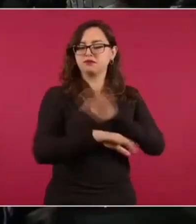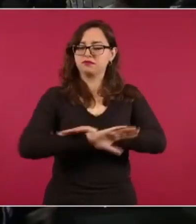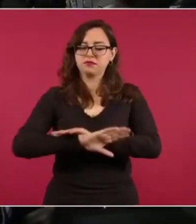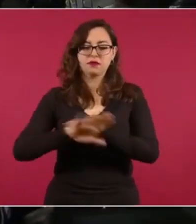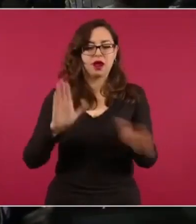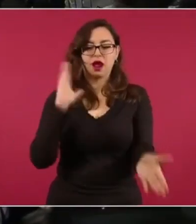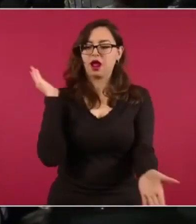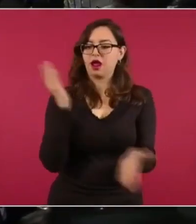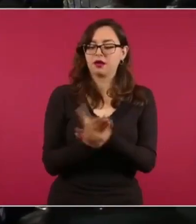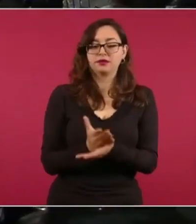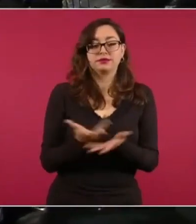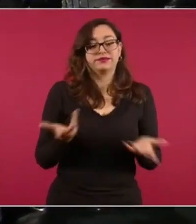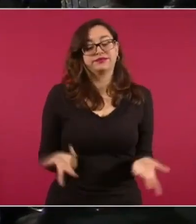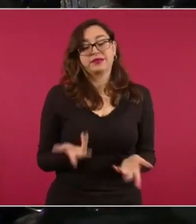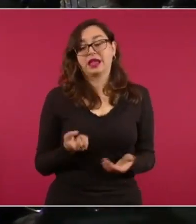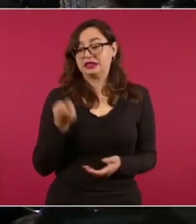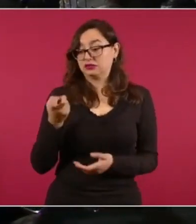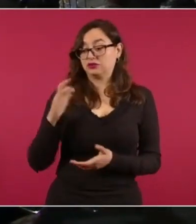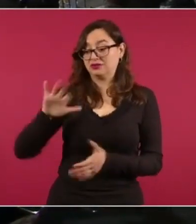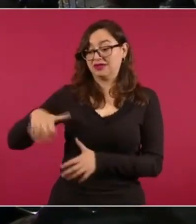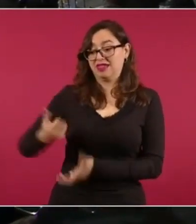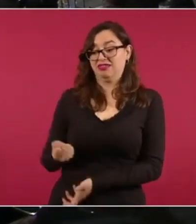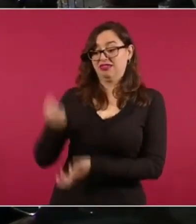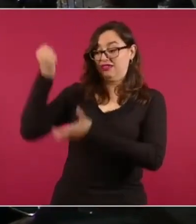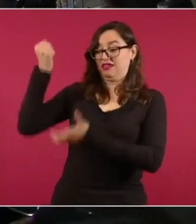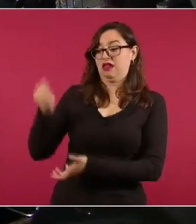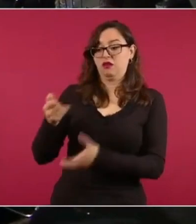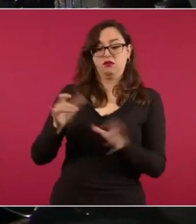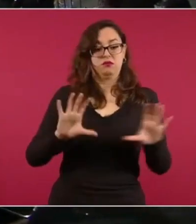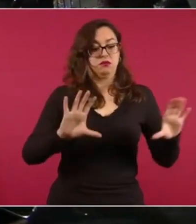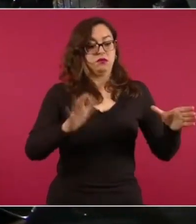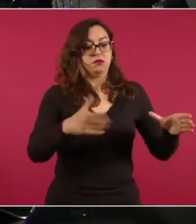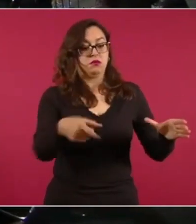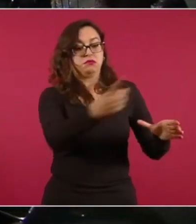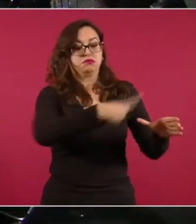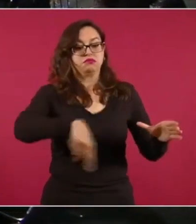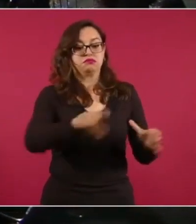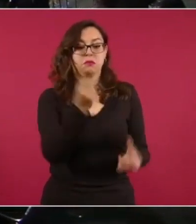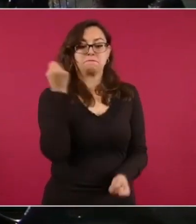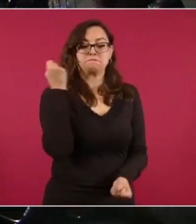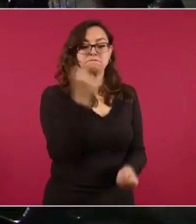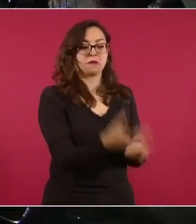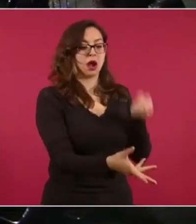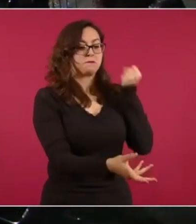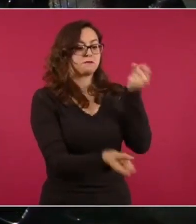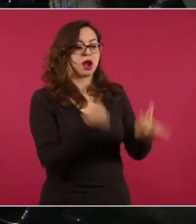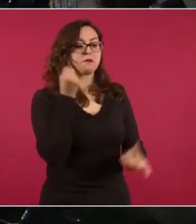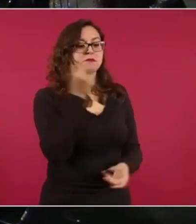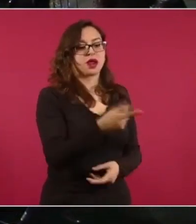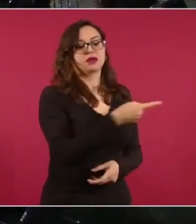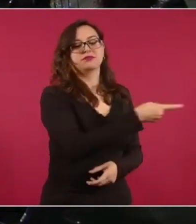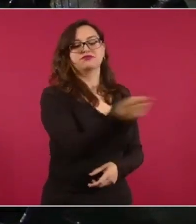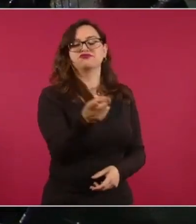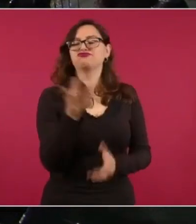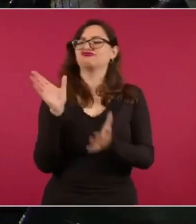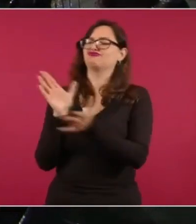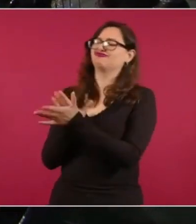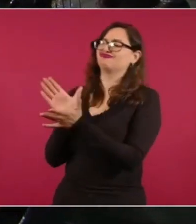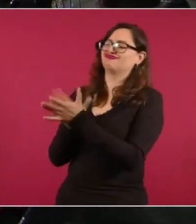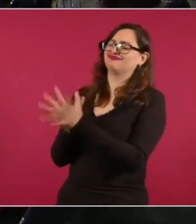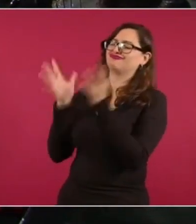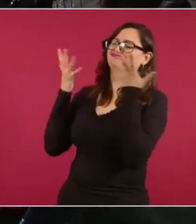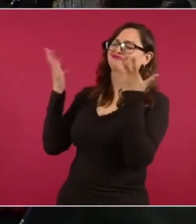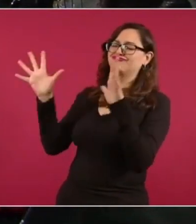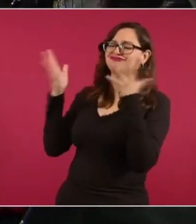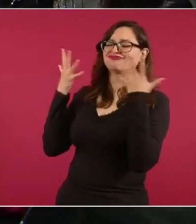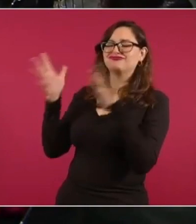que se repartía a diestra y siniestra para que le aplaudieran a los gobernantes, para que les